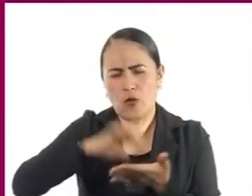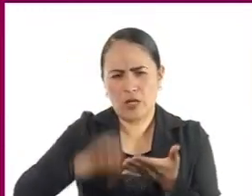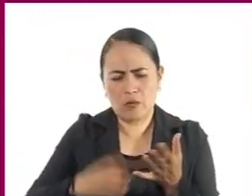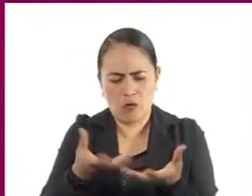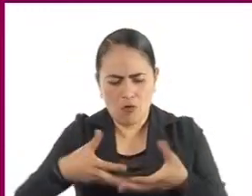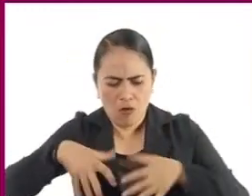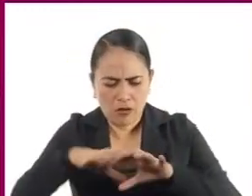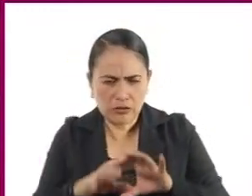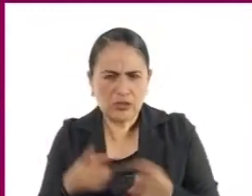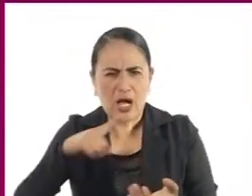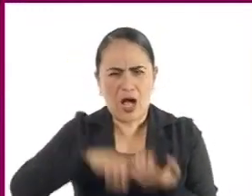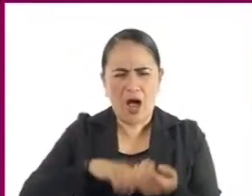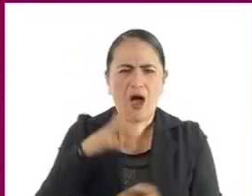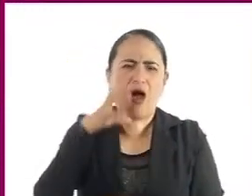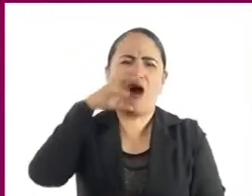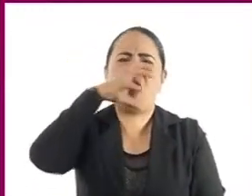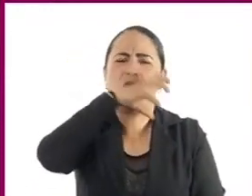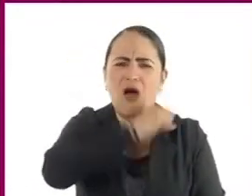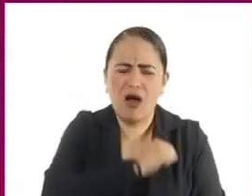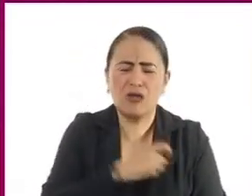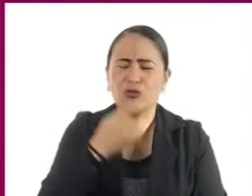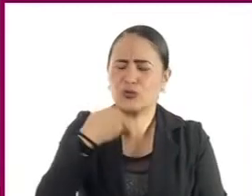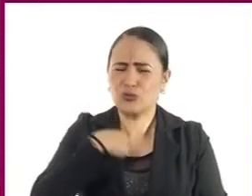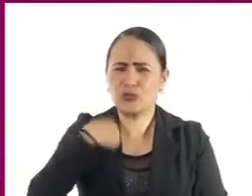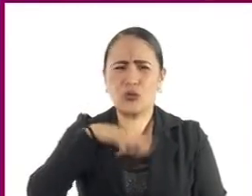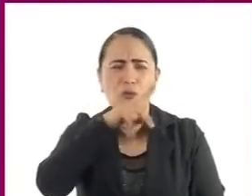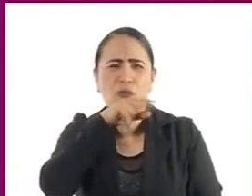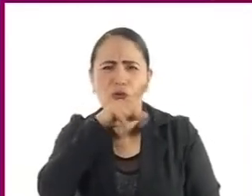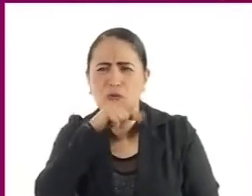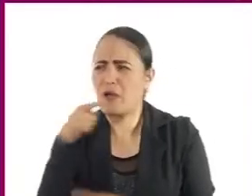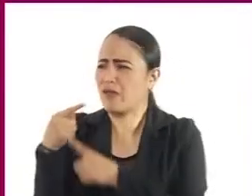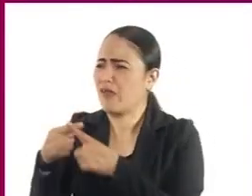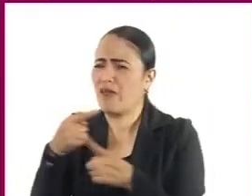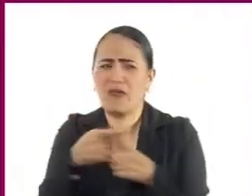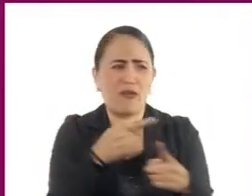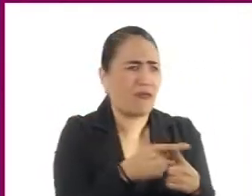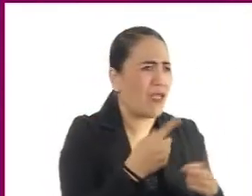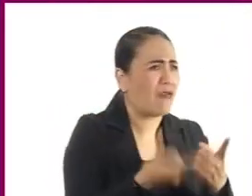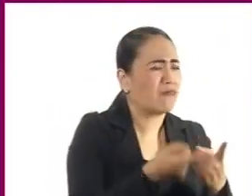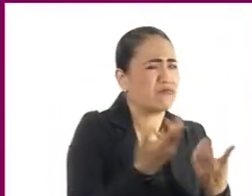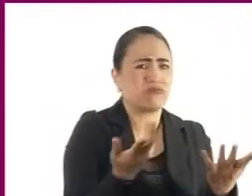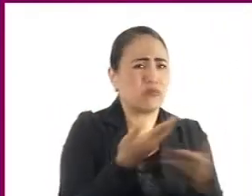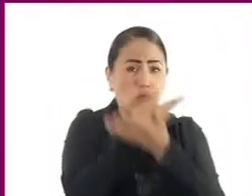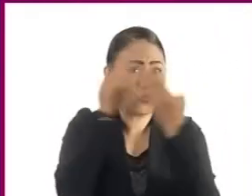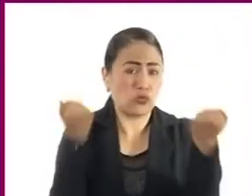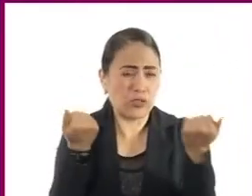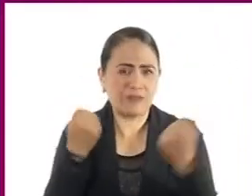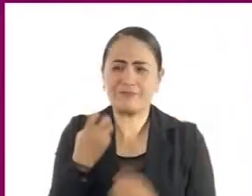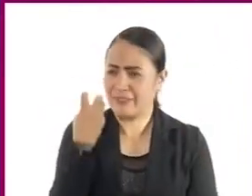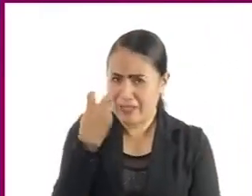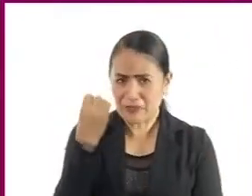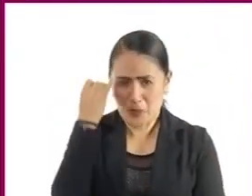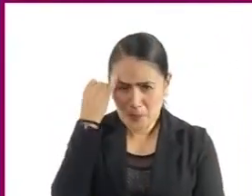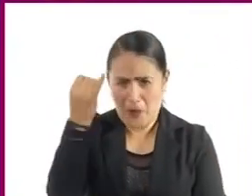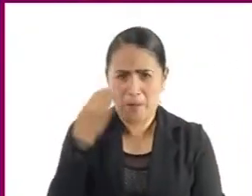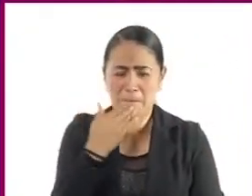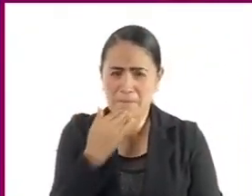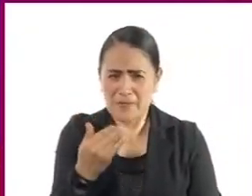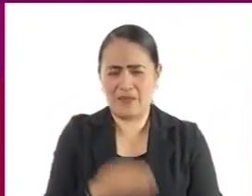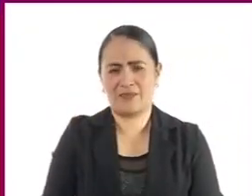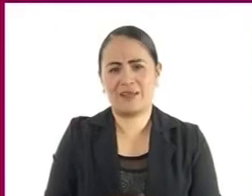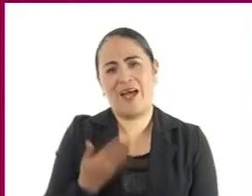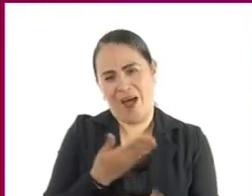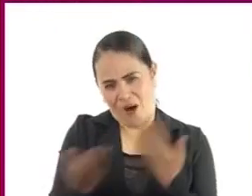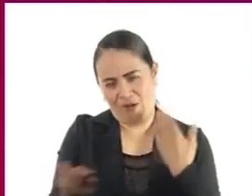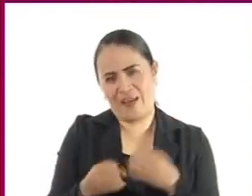global, pues me angustia y nunca sé a quién creerle. Es buena idea. Entonces, vamos a investigar